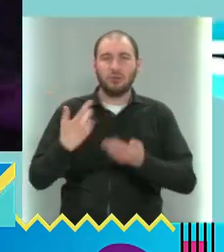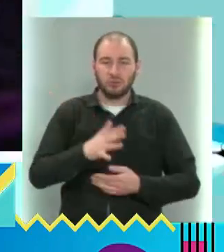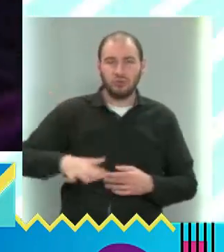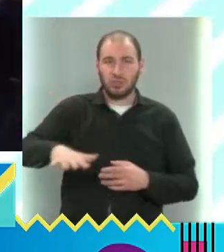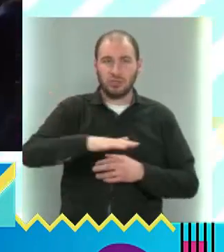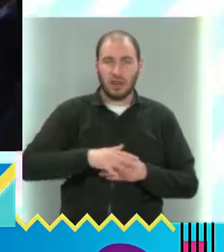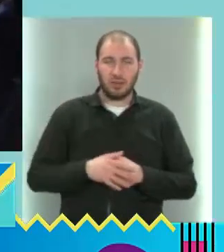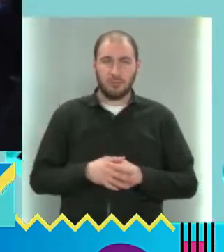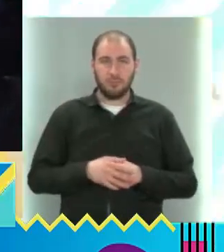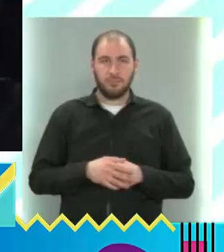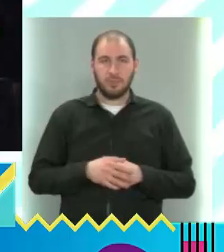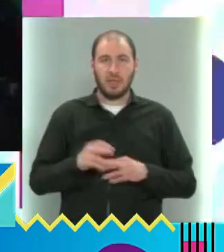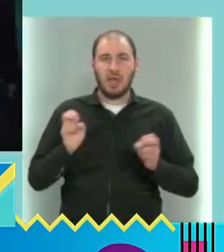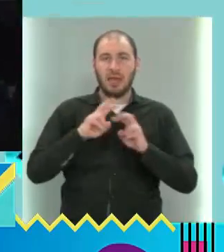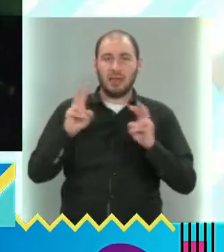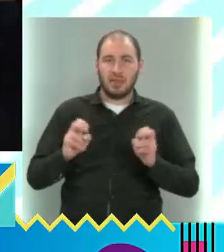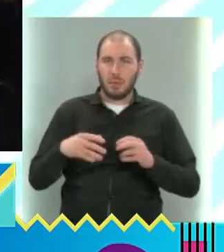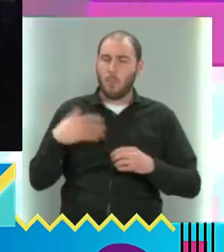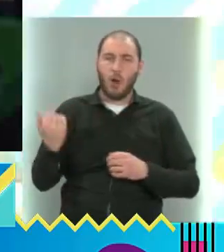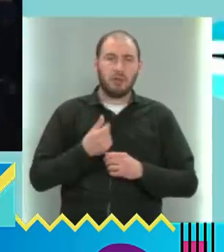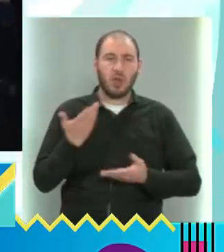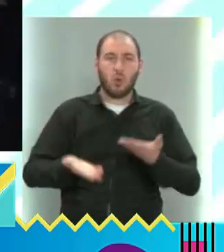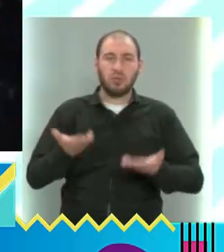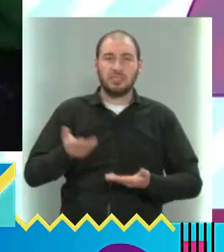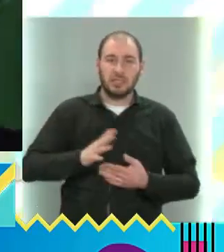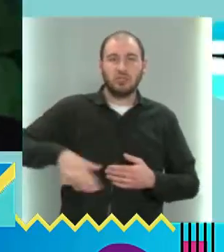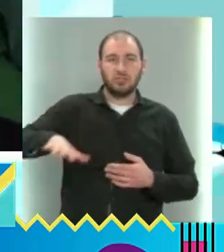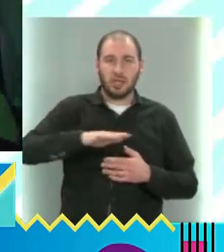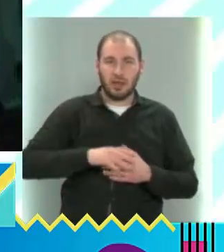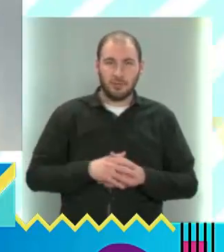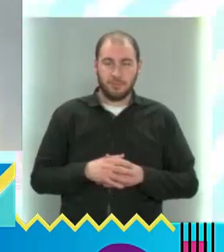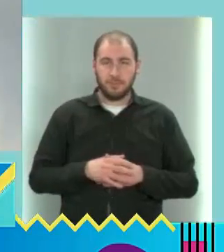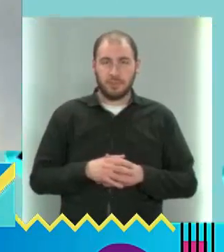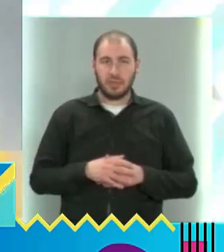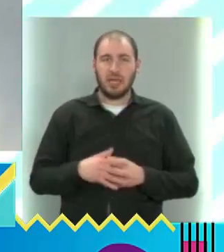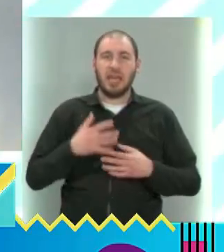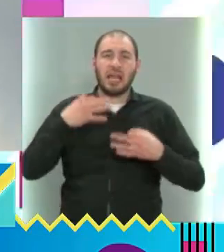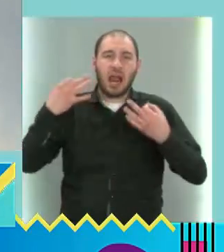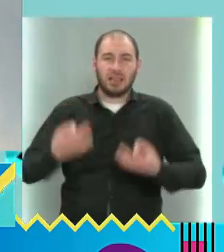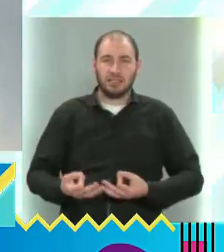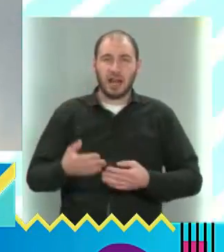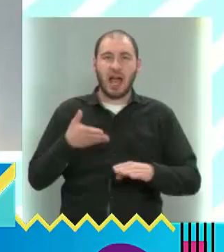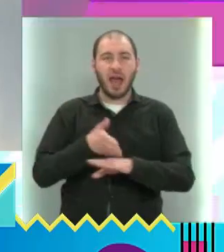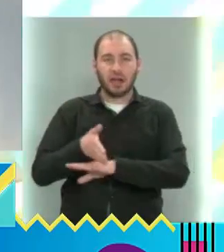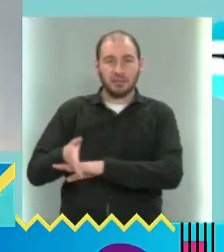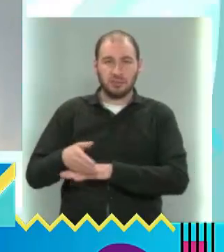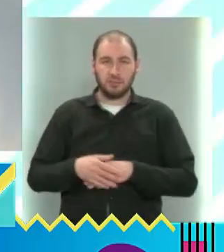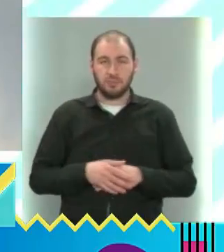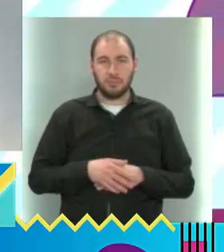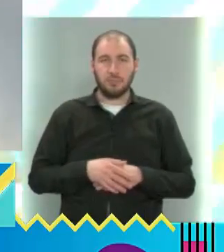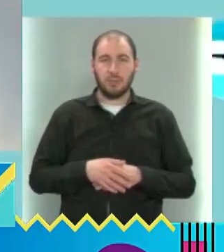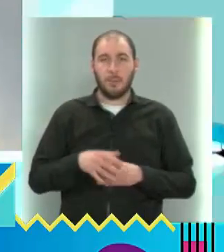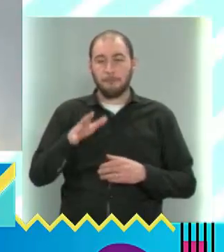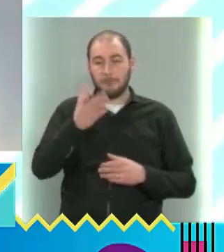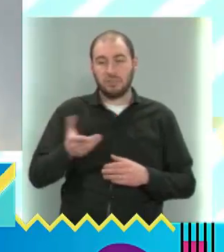social, de un tema esencial de justicia social, de garantizar el acceso de toda